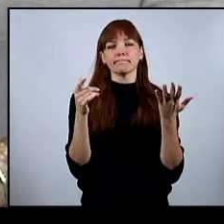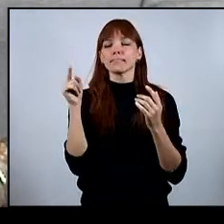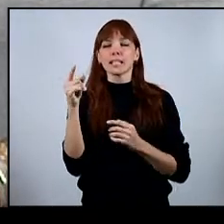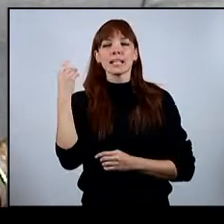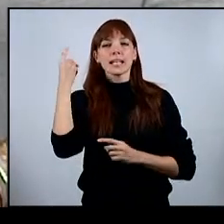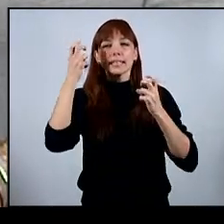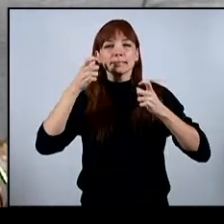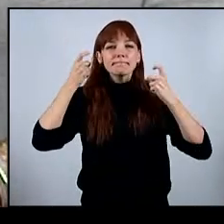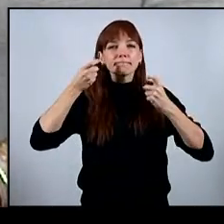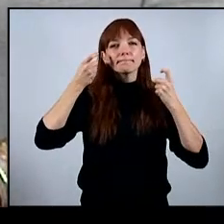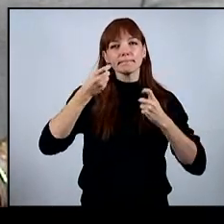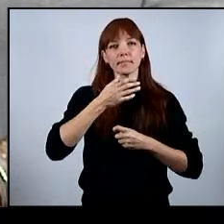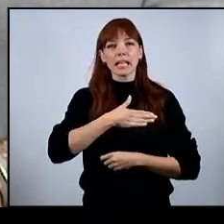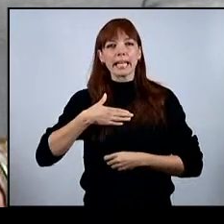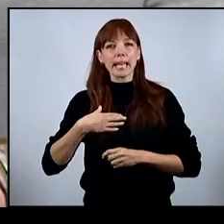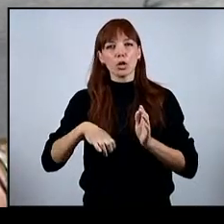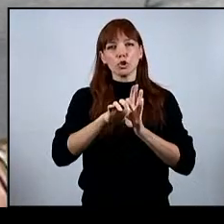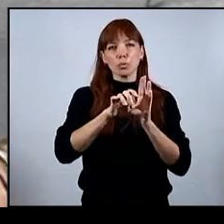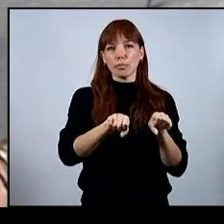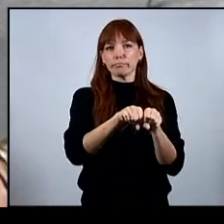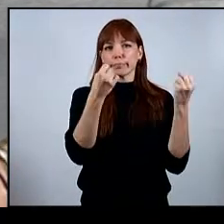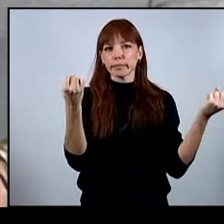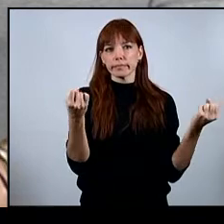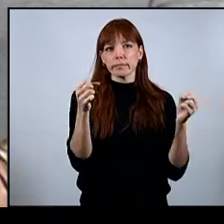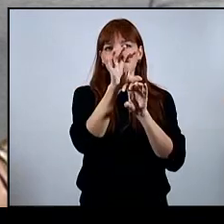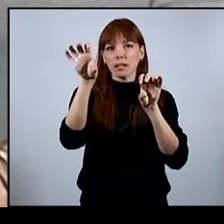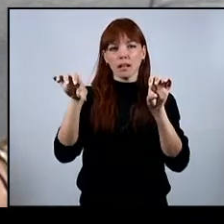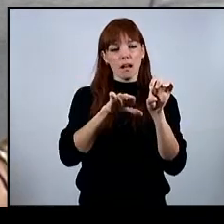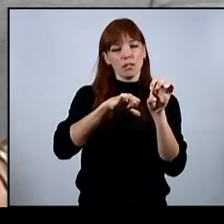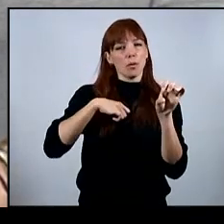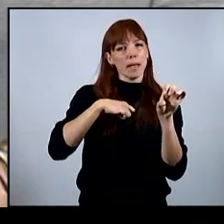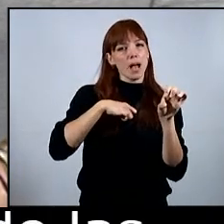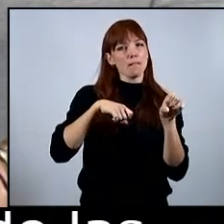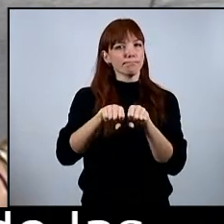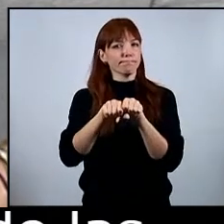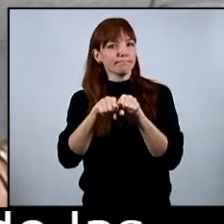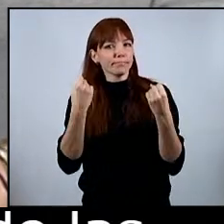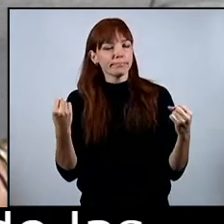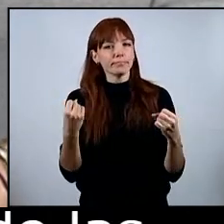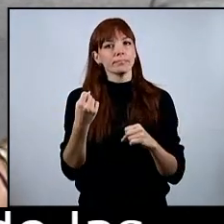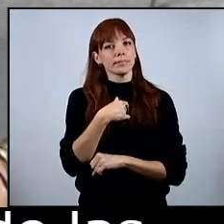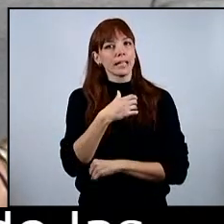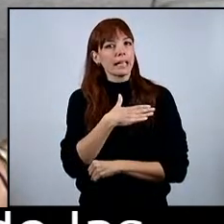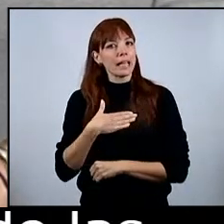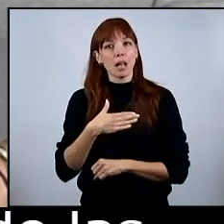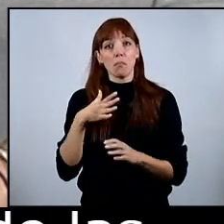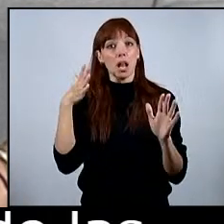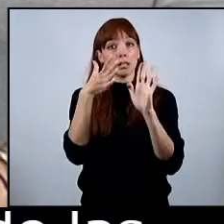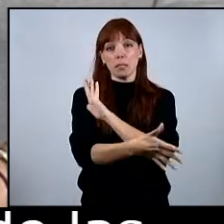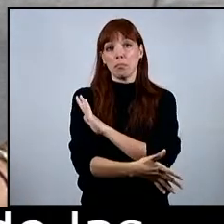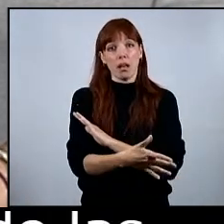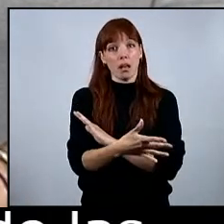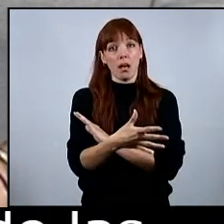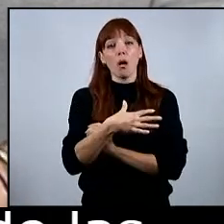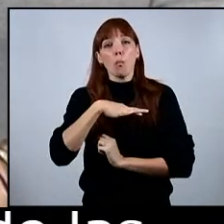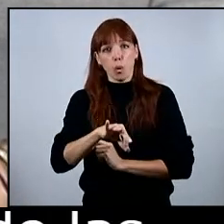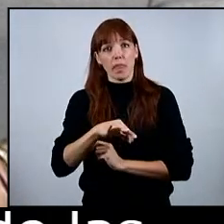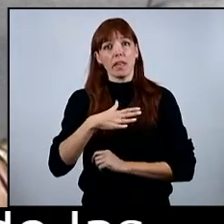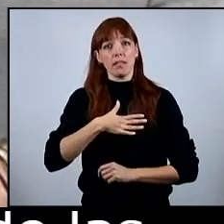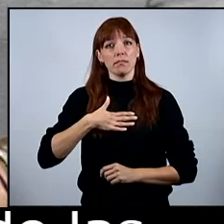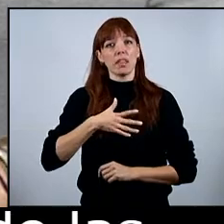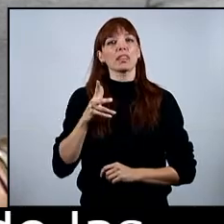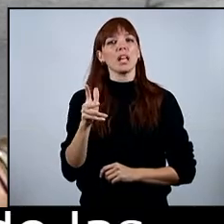intentando descomponer el Estado de las autonomías y quebrando, y quizá para siempre, nuestro Estado de